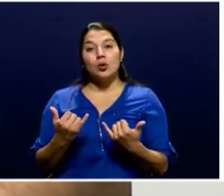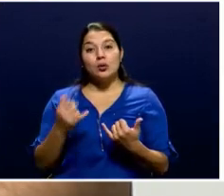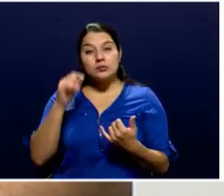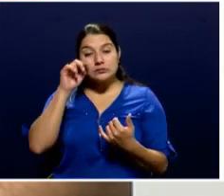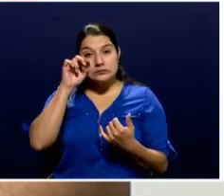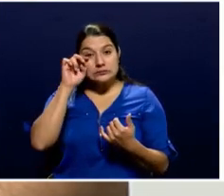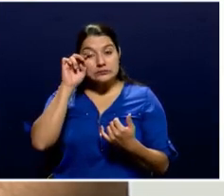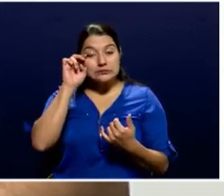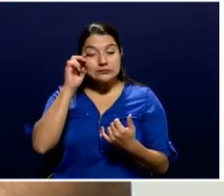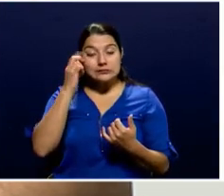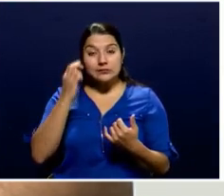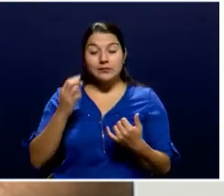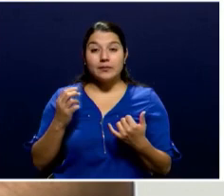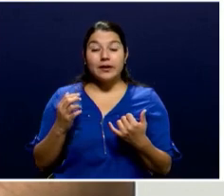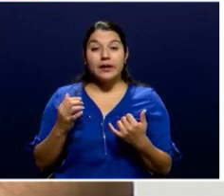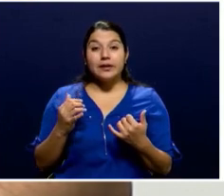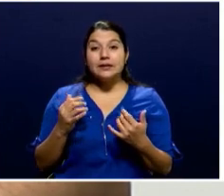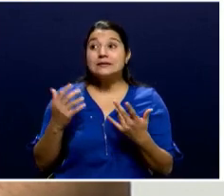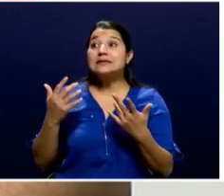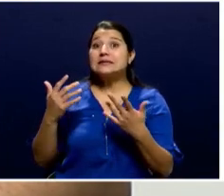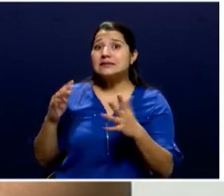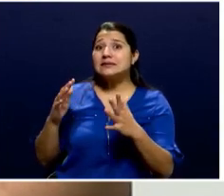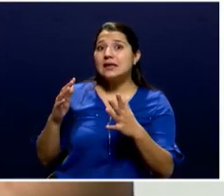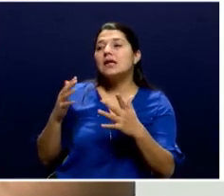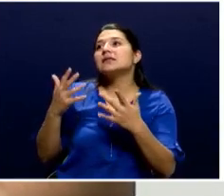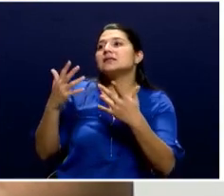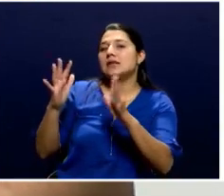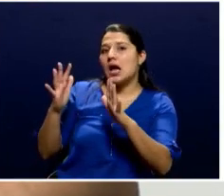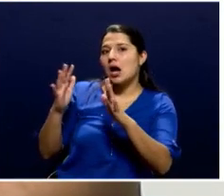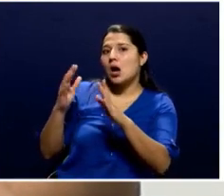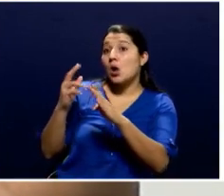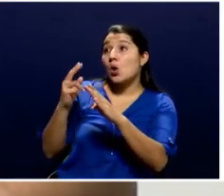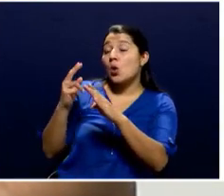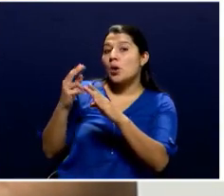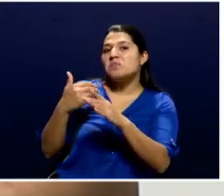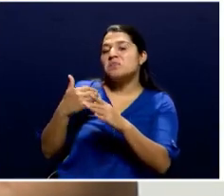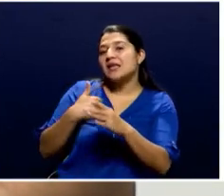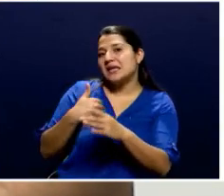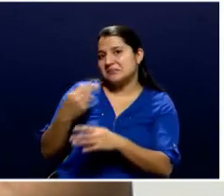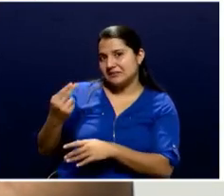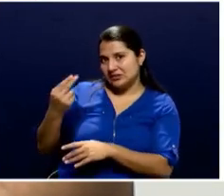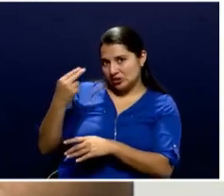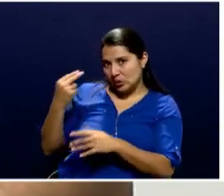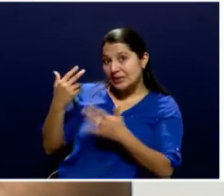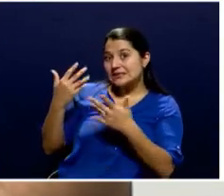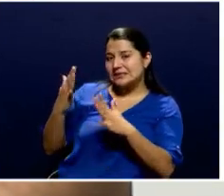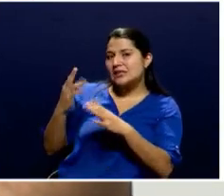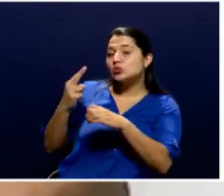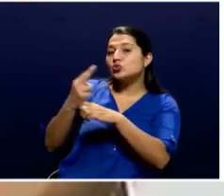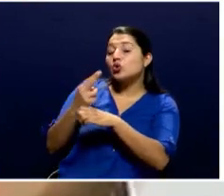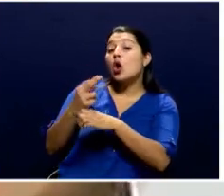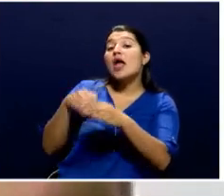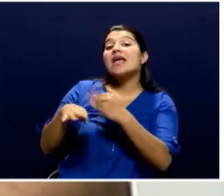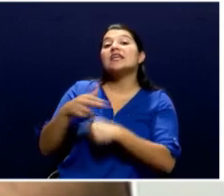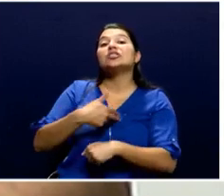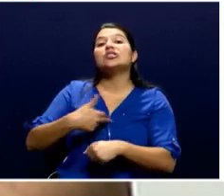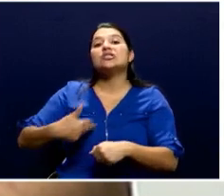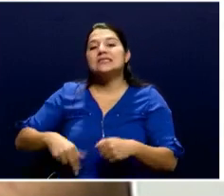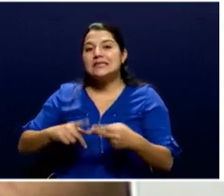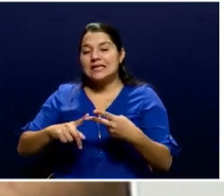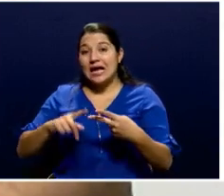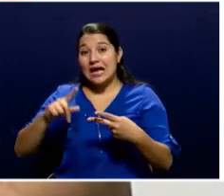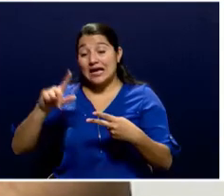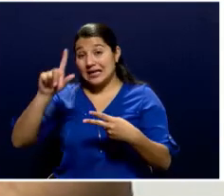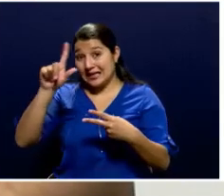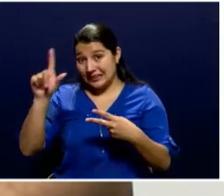Se aplicaron en China y en Italia, digamos, bajo criterio médico, en